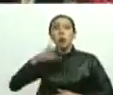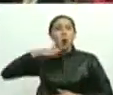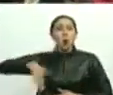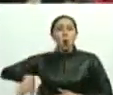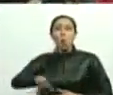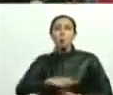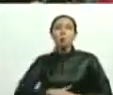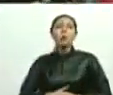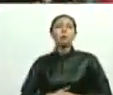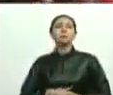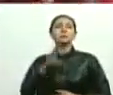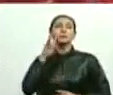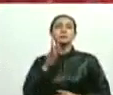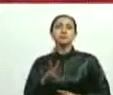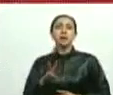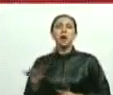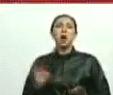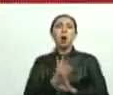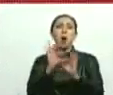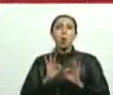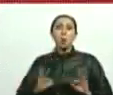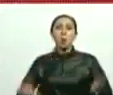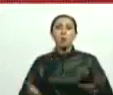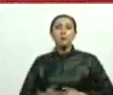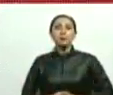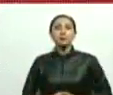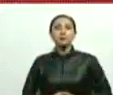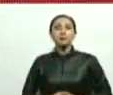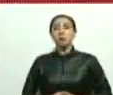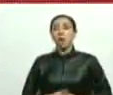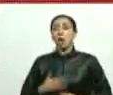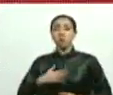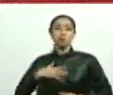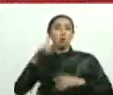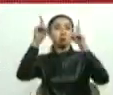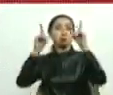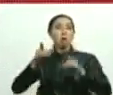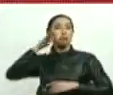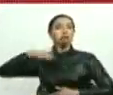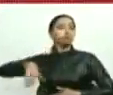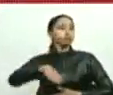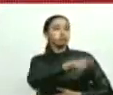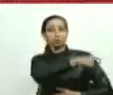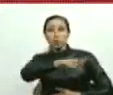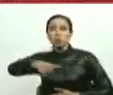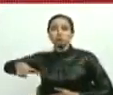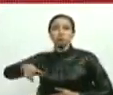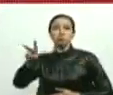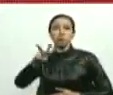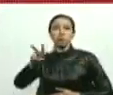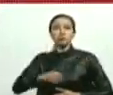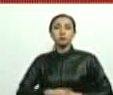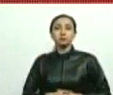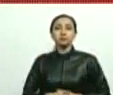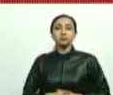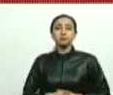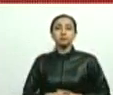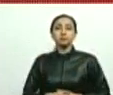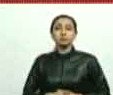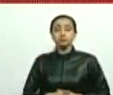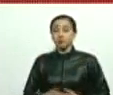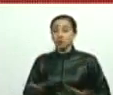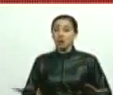interpreta esto como, bueno, aquí decido yo, aquí decido yo, me han dado la